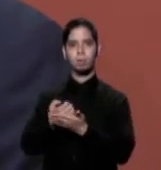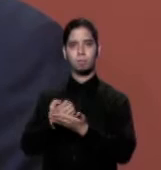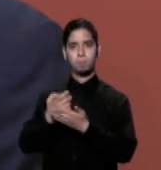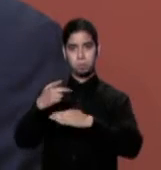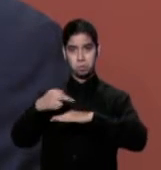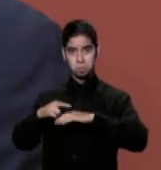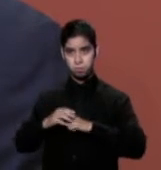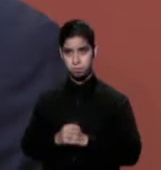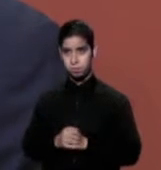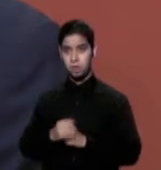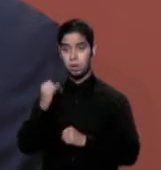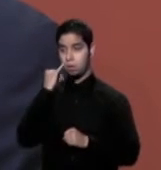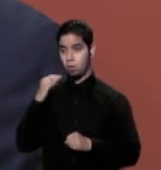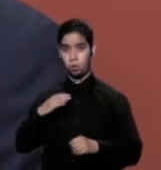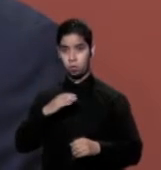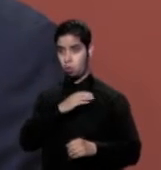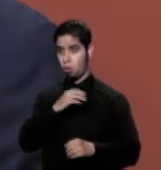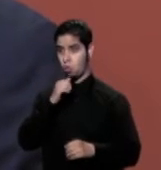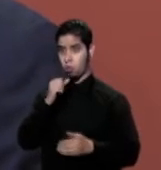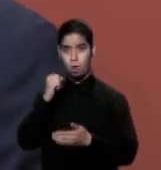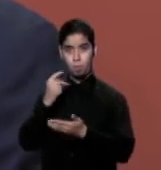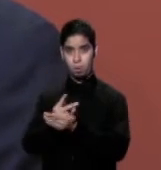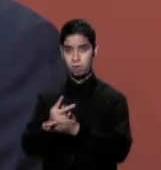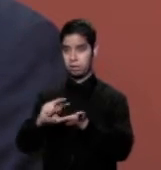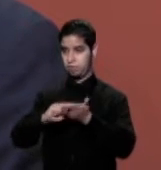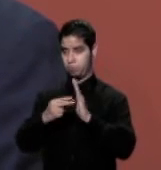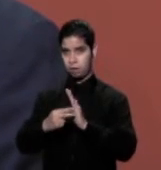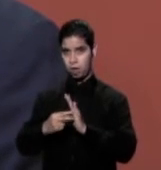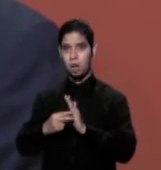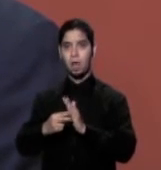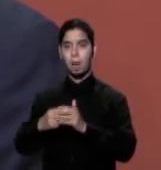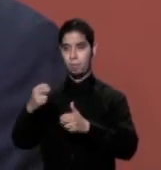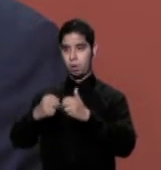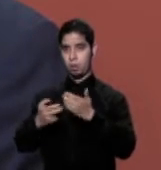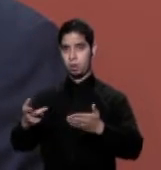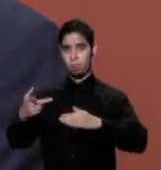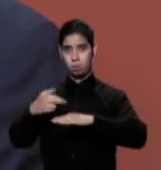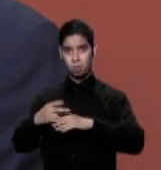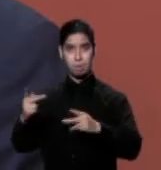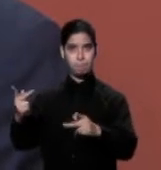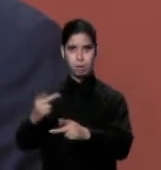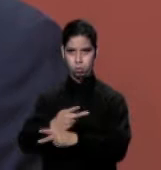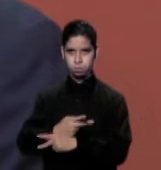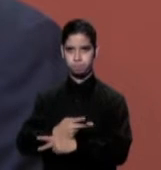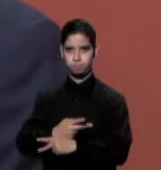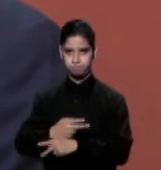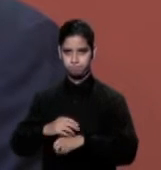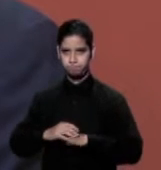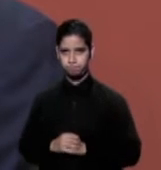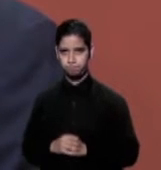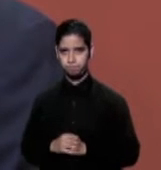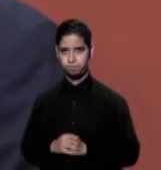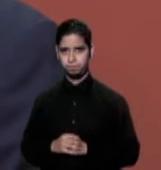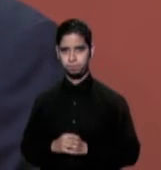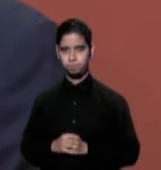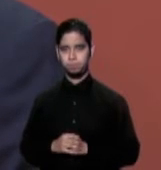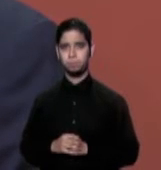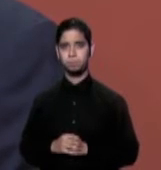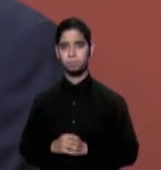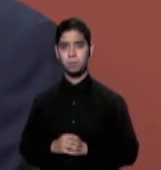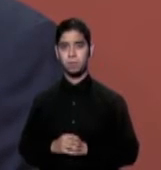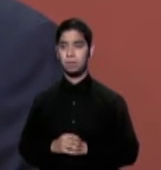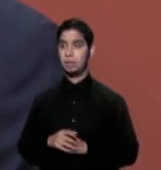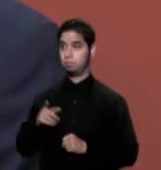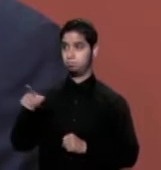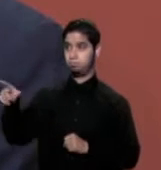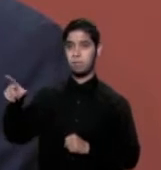aprueba una ayuda como esperamos, la crisis se va a agravar. La crisis que ya existe va a ser peor. Se van a gastar cientos de